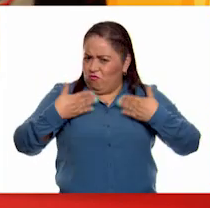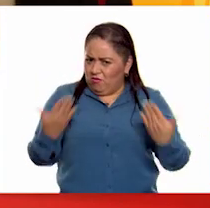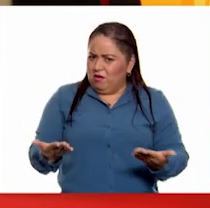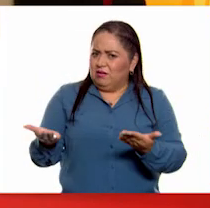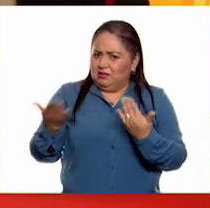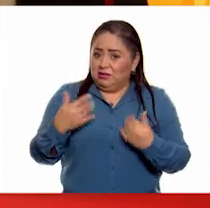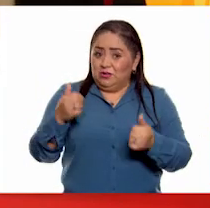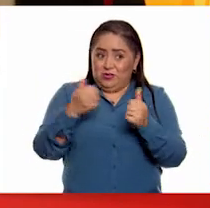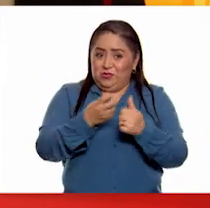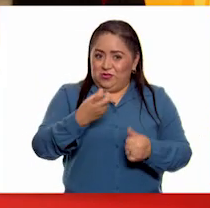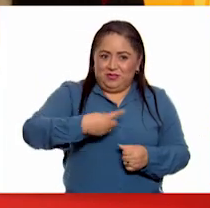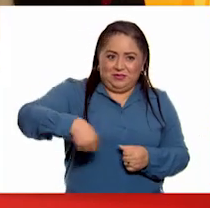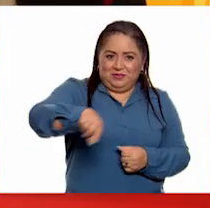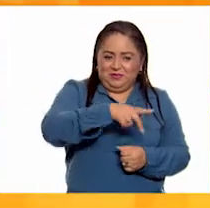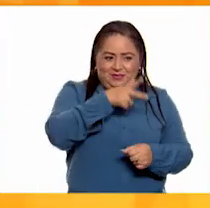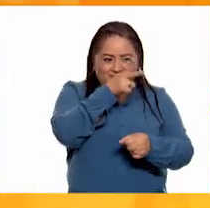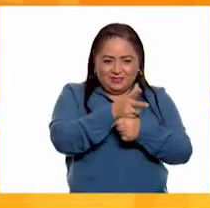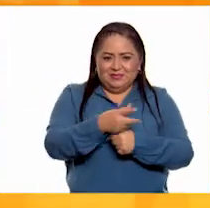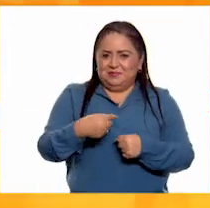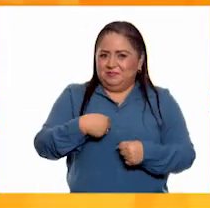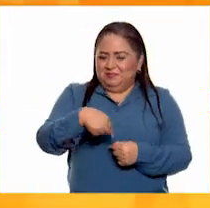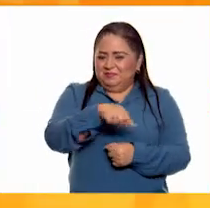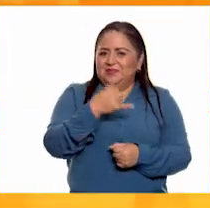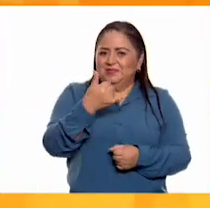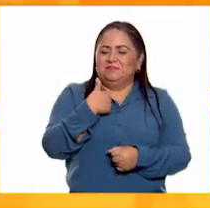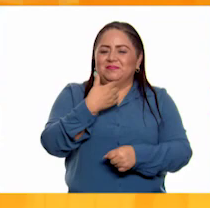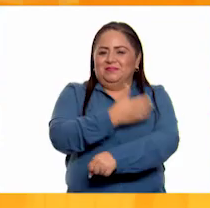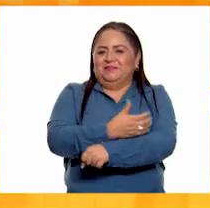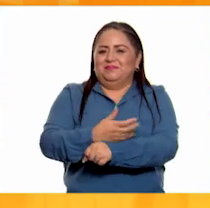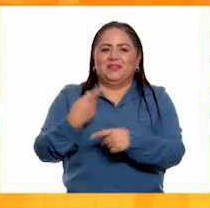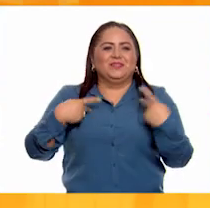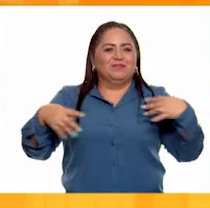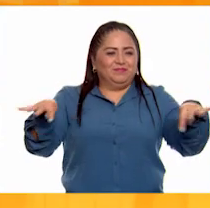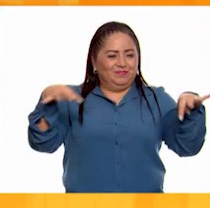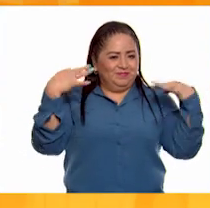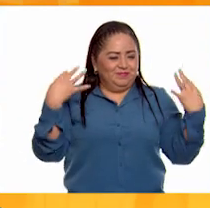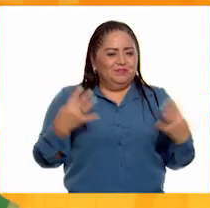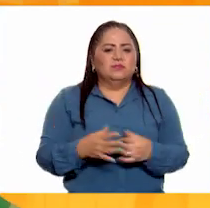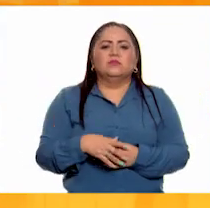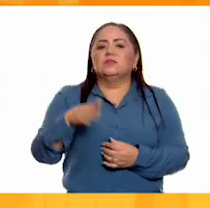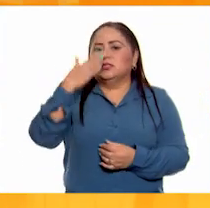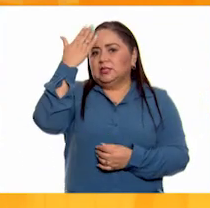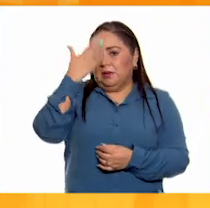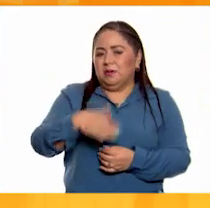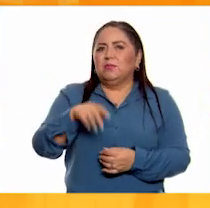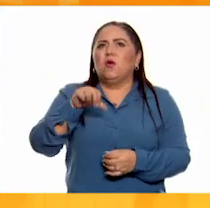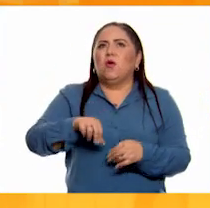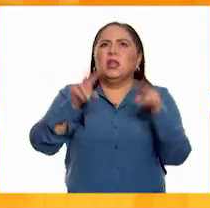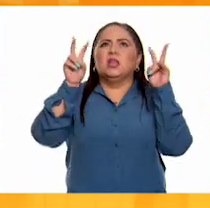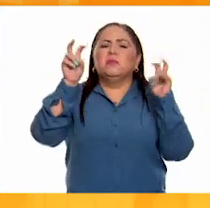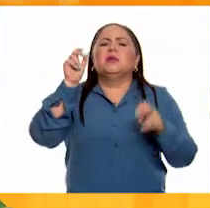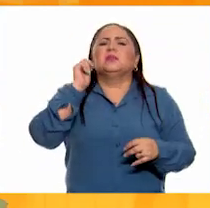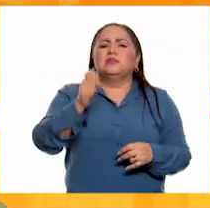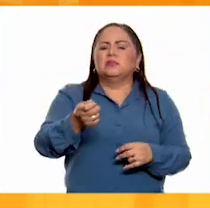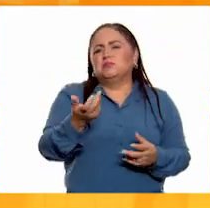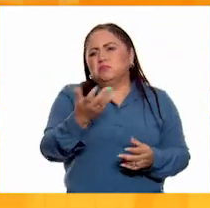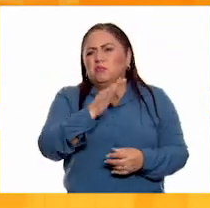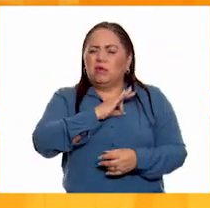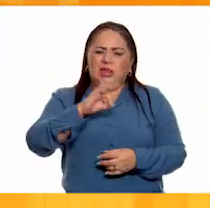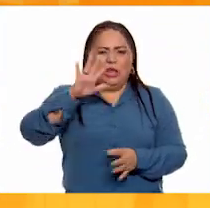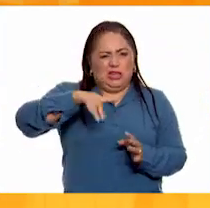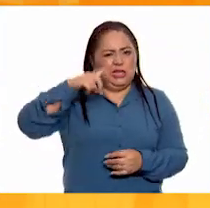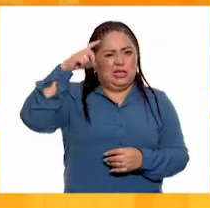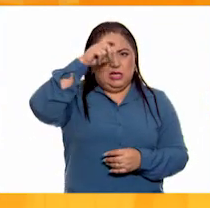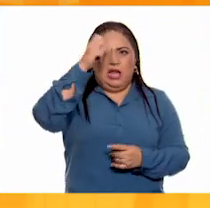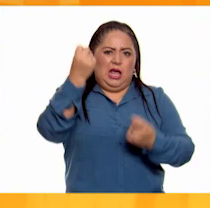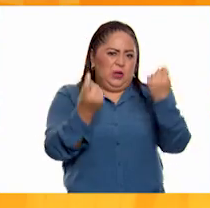nosotros, con Staff, conmigo y con nuestro querido público. Sabemos que el tema de la semana puede ser difícil